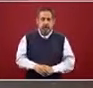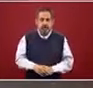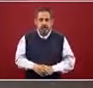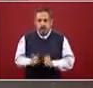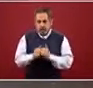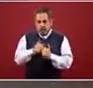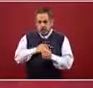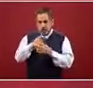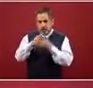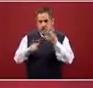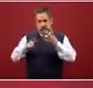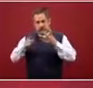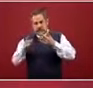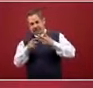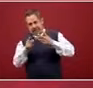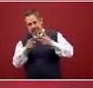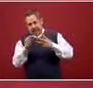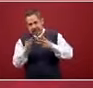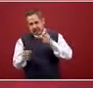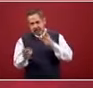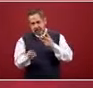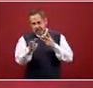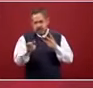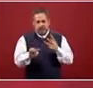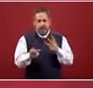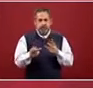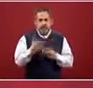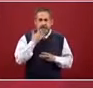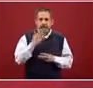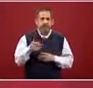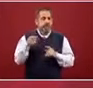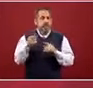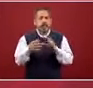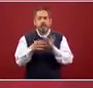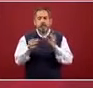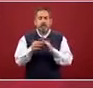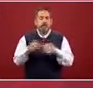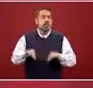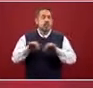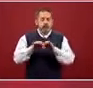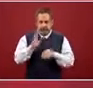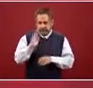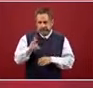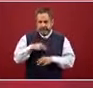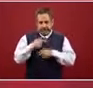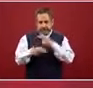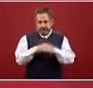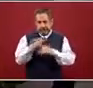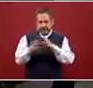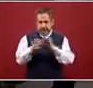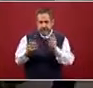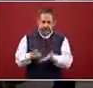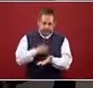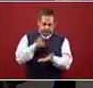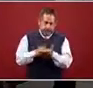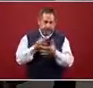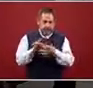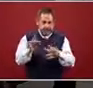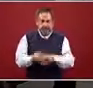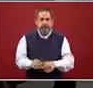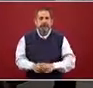mucho gusto. Vámonos a esa tercera pregunta, que hace referencia a algo que también hemos explicado aquí en varias